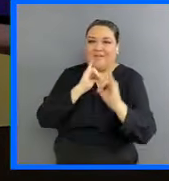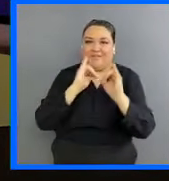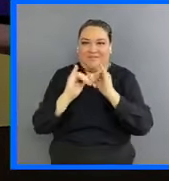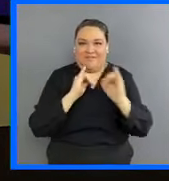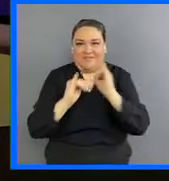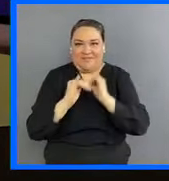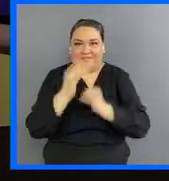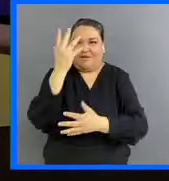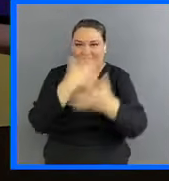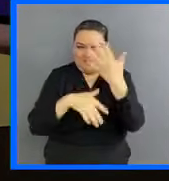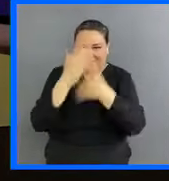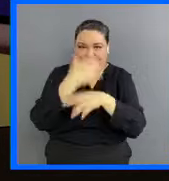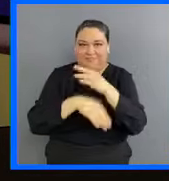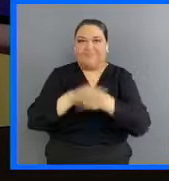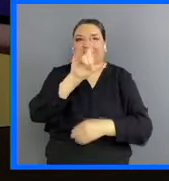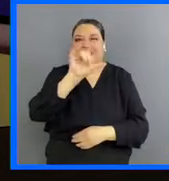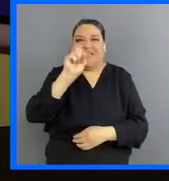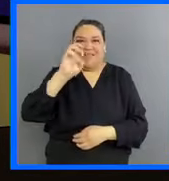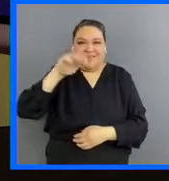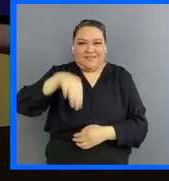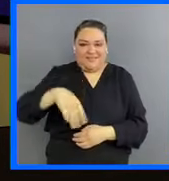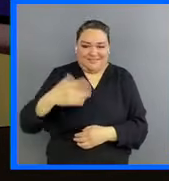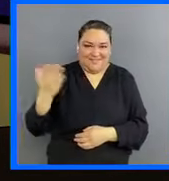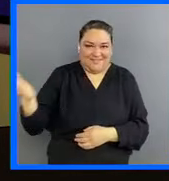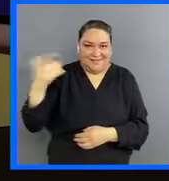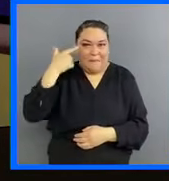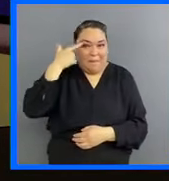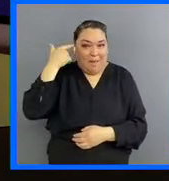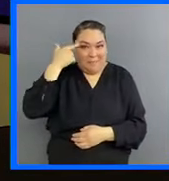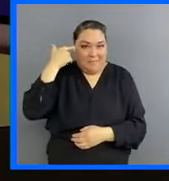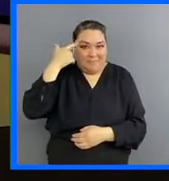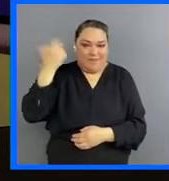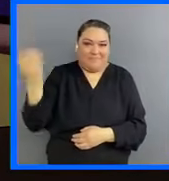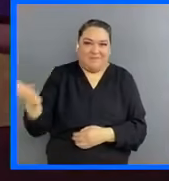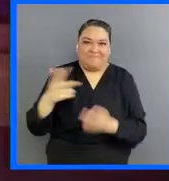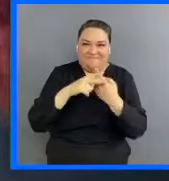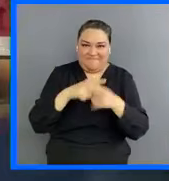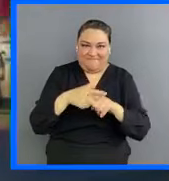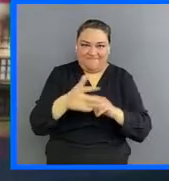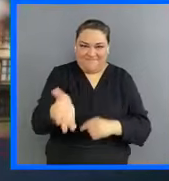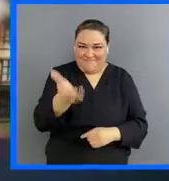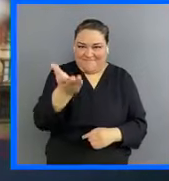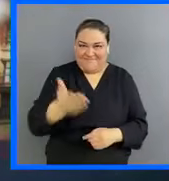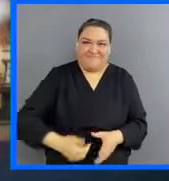en la interpretación en lengua de señas mexicana. Comenzamos.